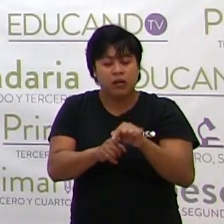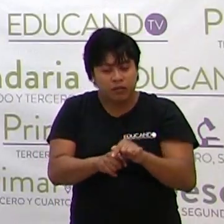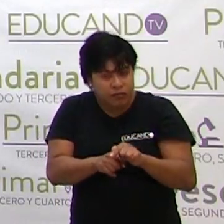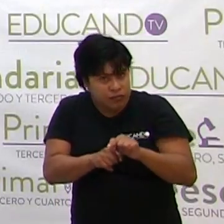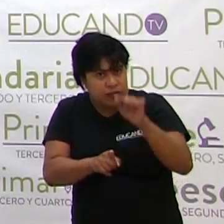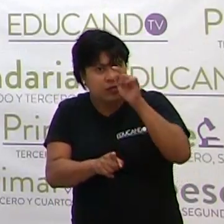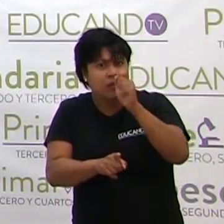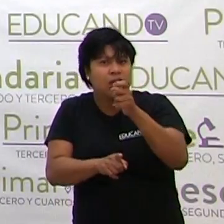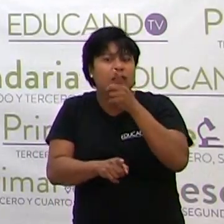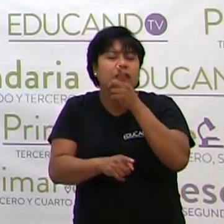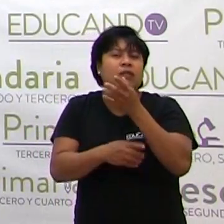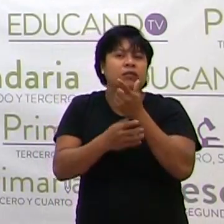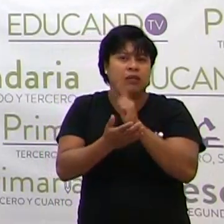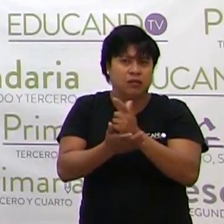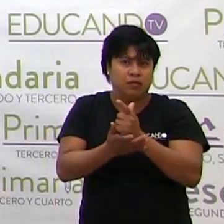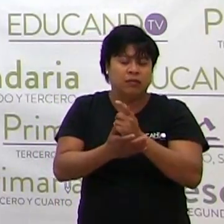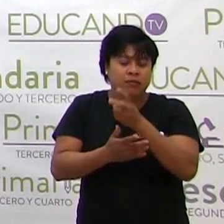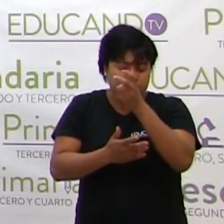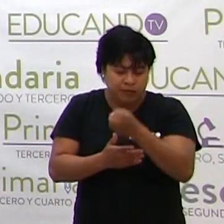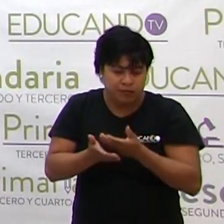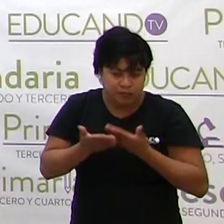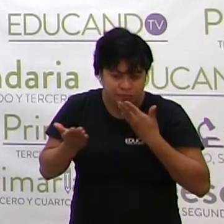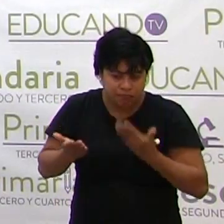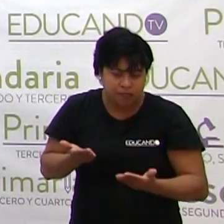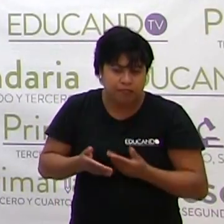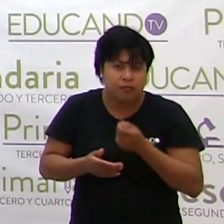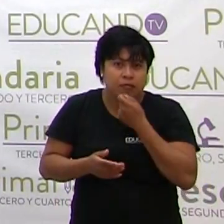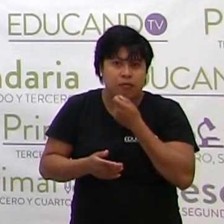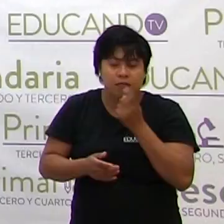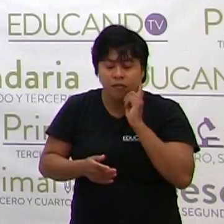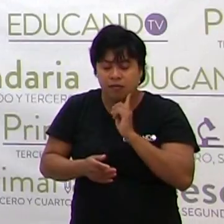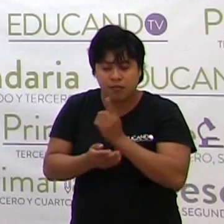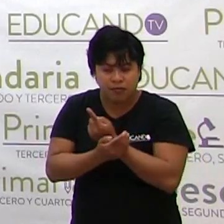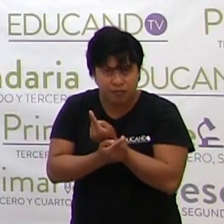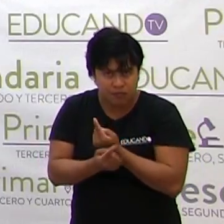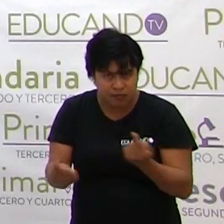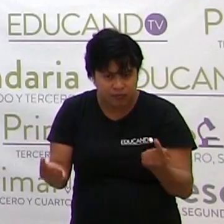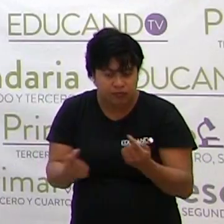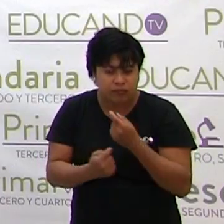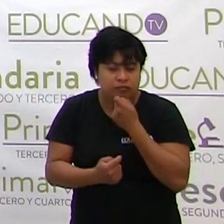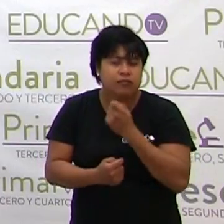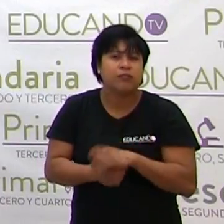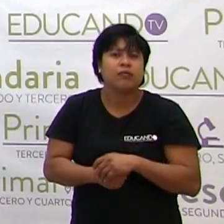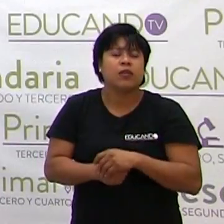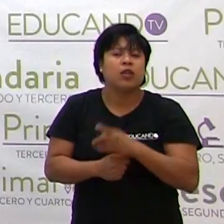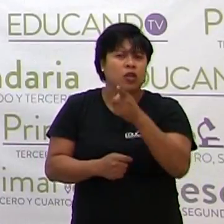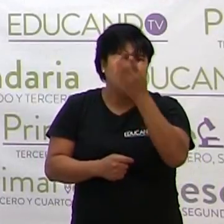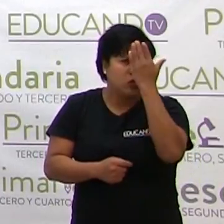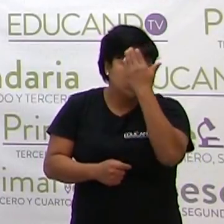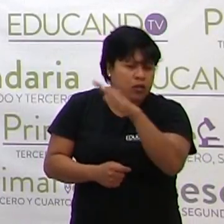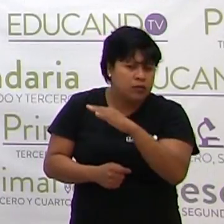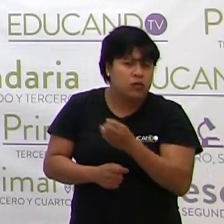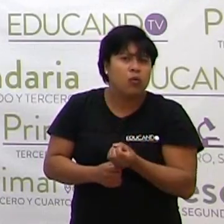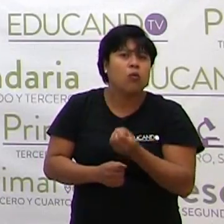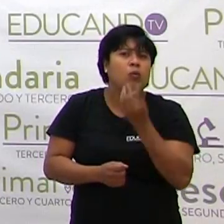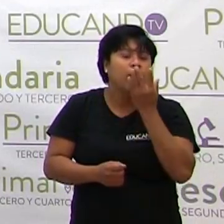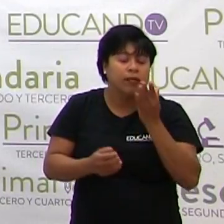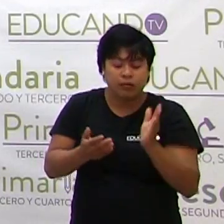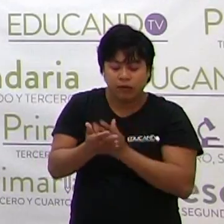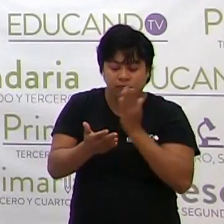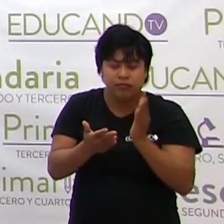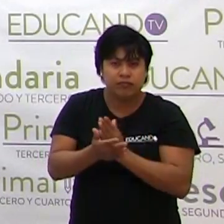nuestros libros. Ahora bien, niños y niñas, ¿tú sabes cuántas páginas debe de